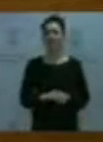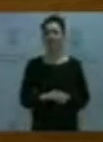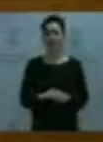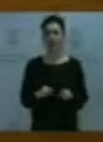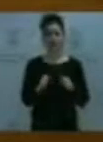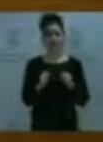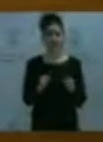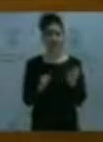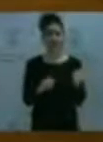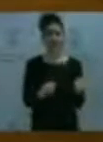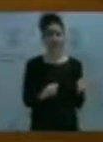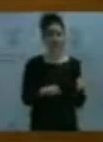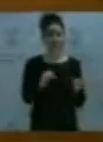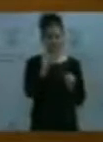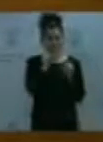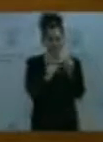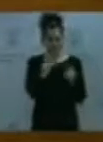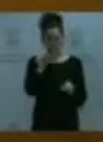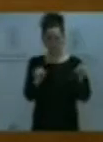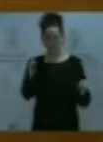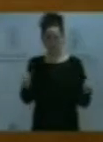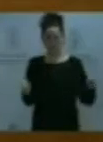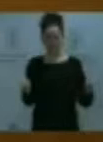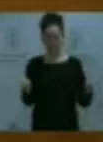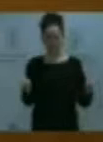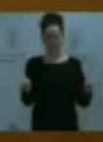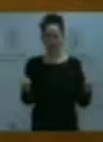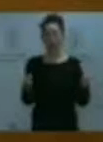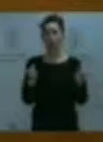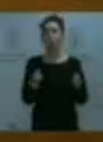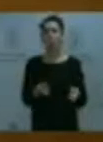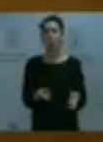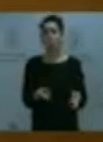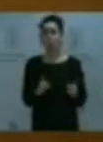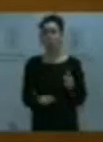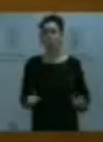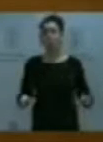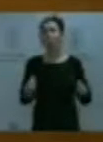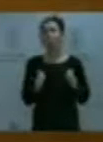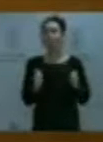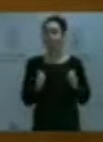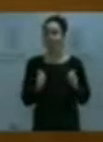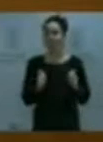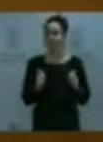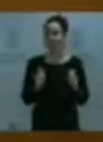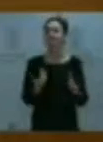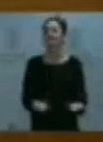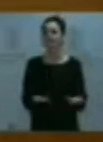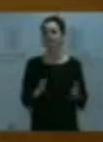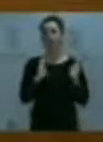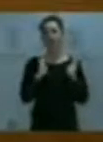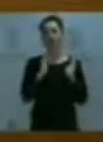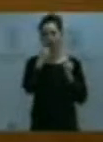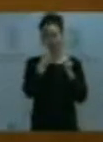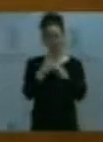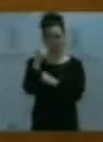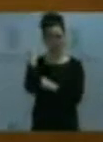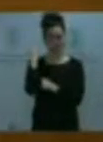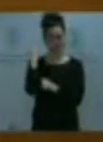Asturias de esta magnitud, es decir, en el último año que tenemos en